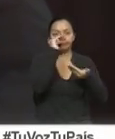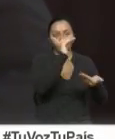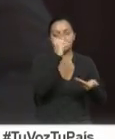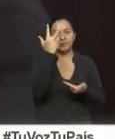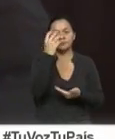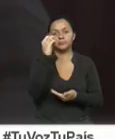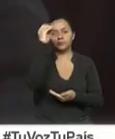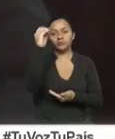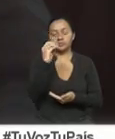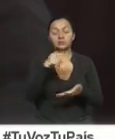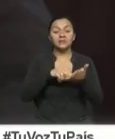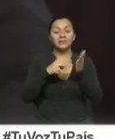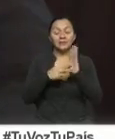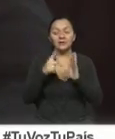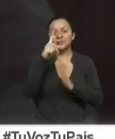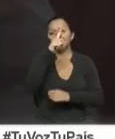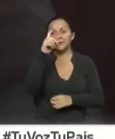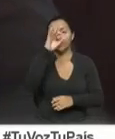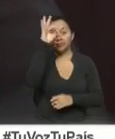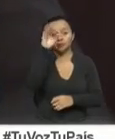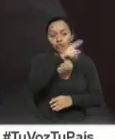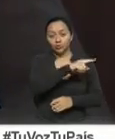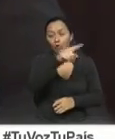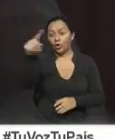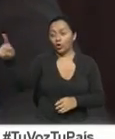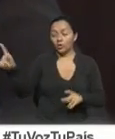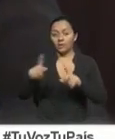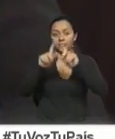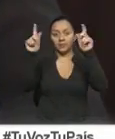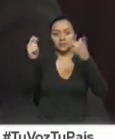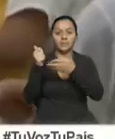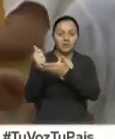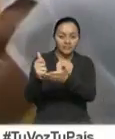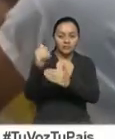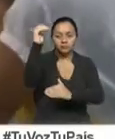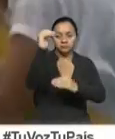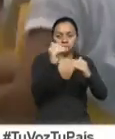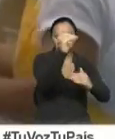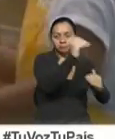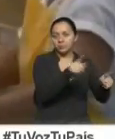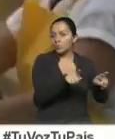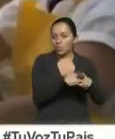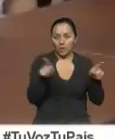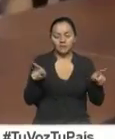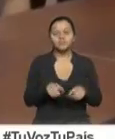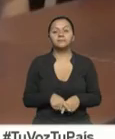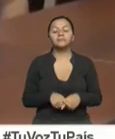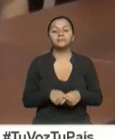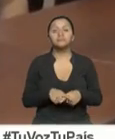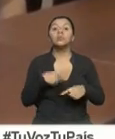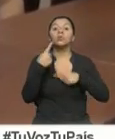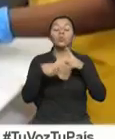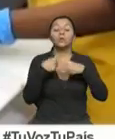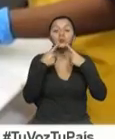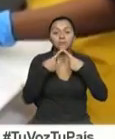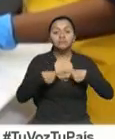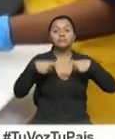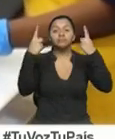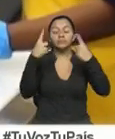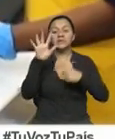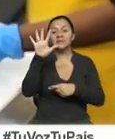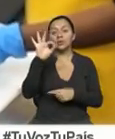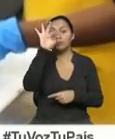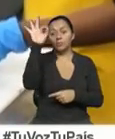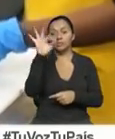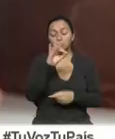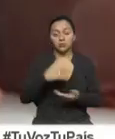es el 100% de las empresas han sido beneficiados en mayor o menor escala. La convocatoria para acceder a esta devolución del